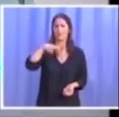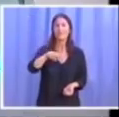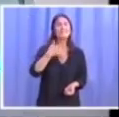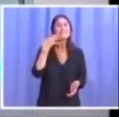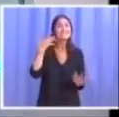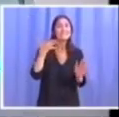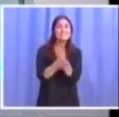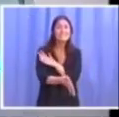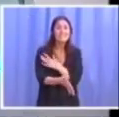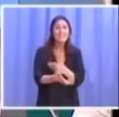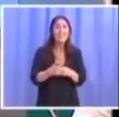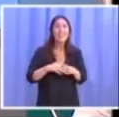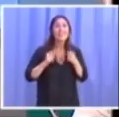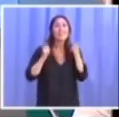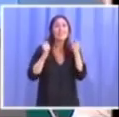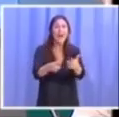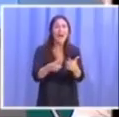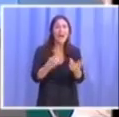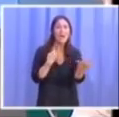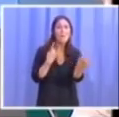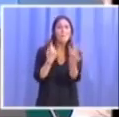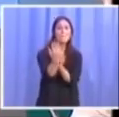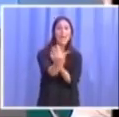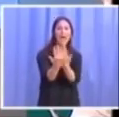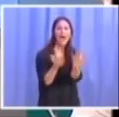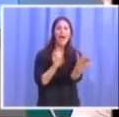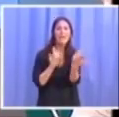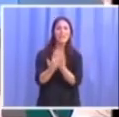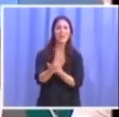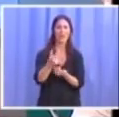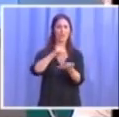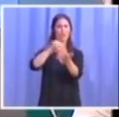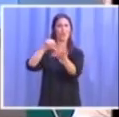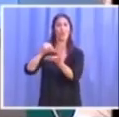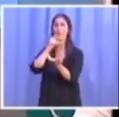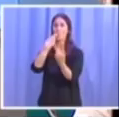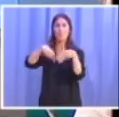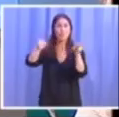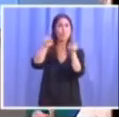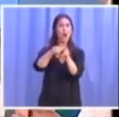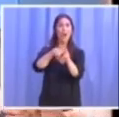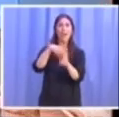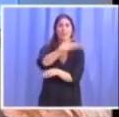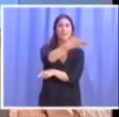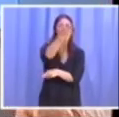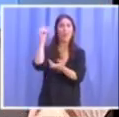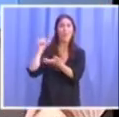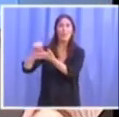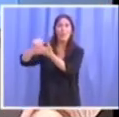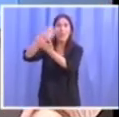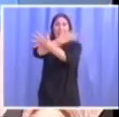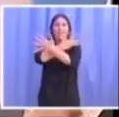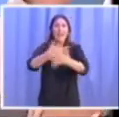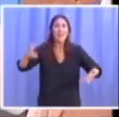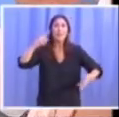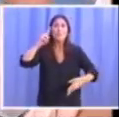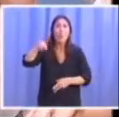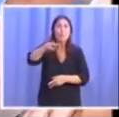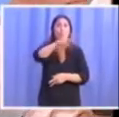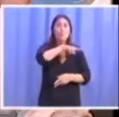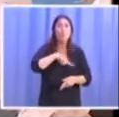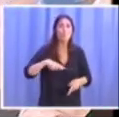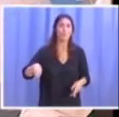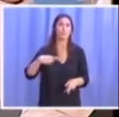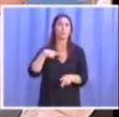significa abrir la peatonalización de la ciudad como están haciendo todas las grandes ciudades monumentales del mundo y no lo